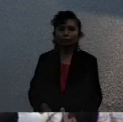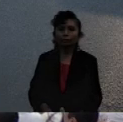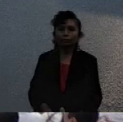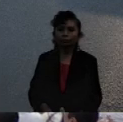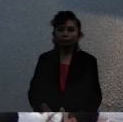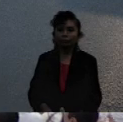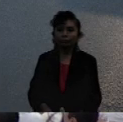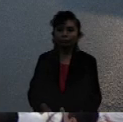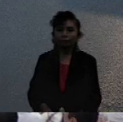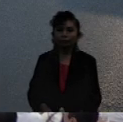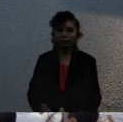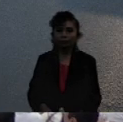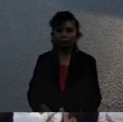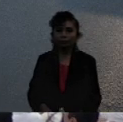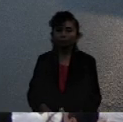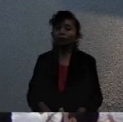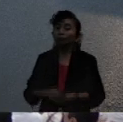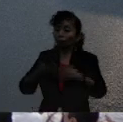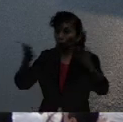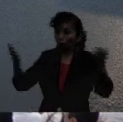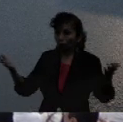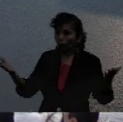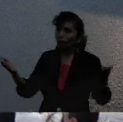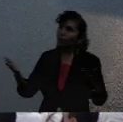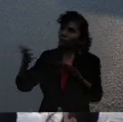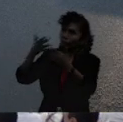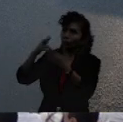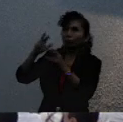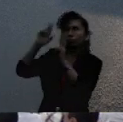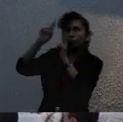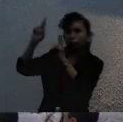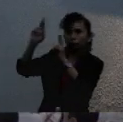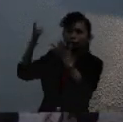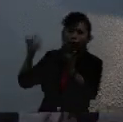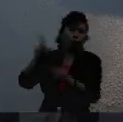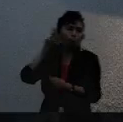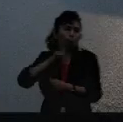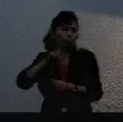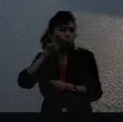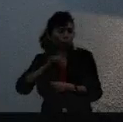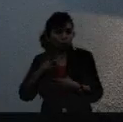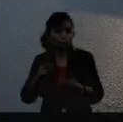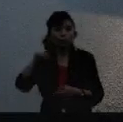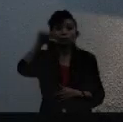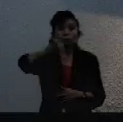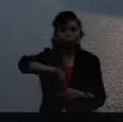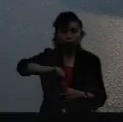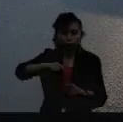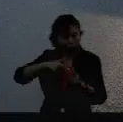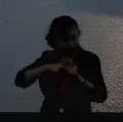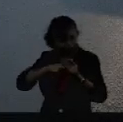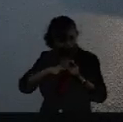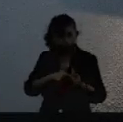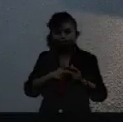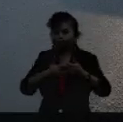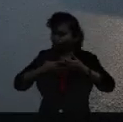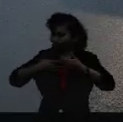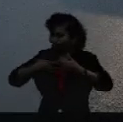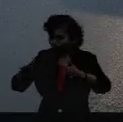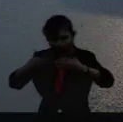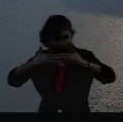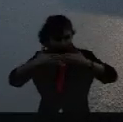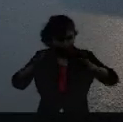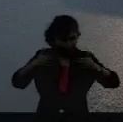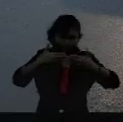ti Y en aras de ella y de muchas más hoy continuaremos abriendo el camino hacia el